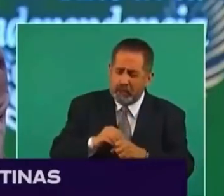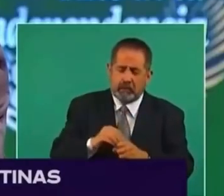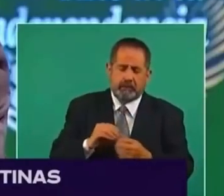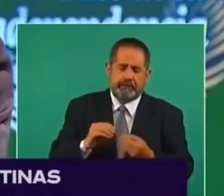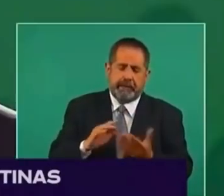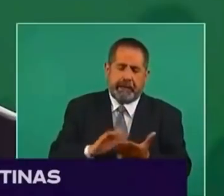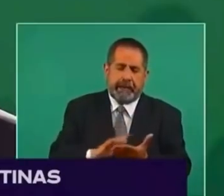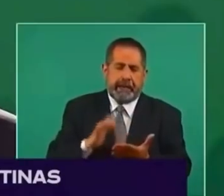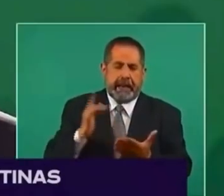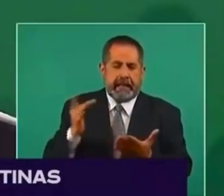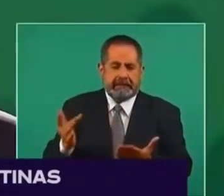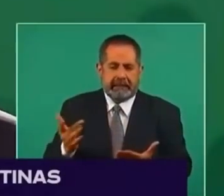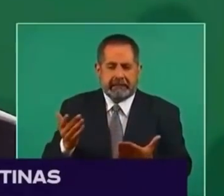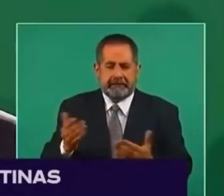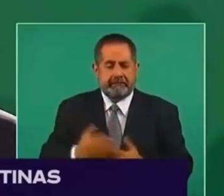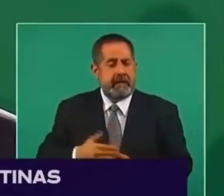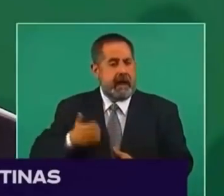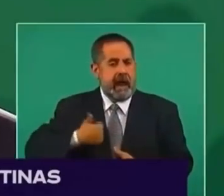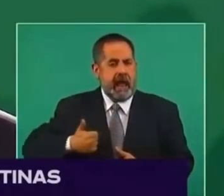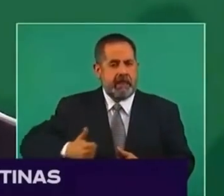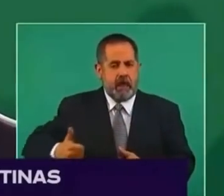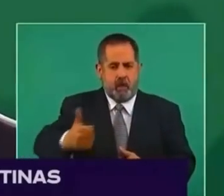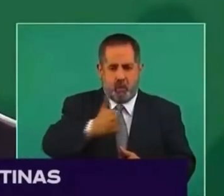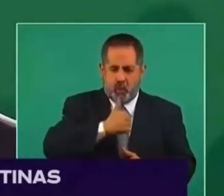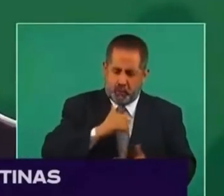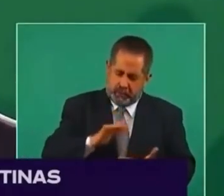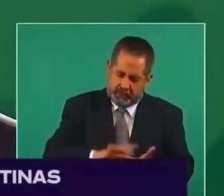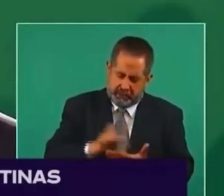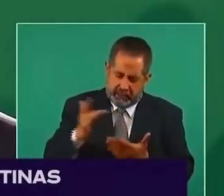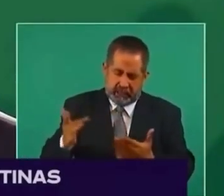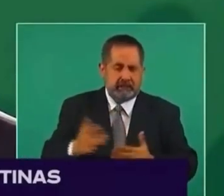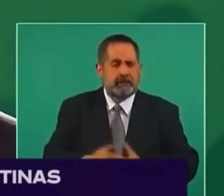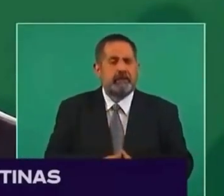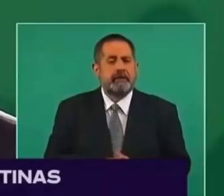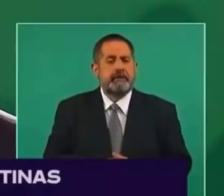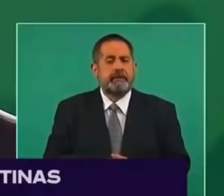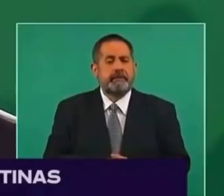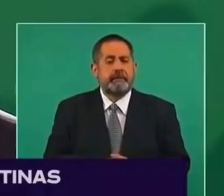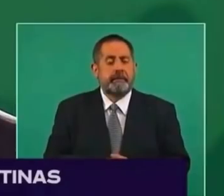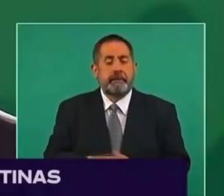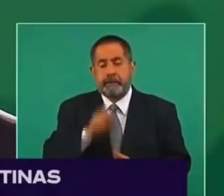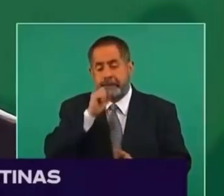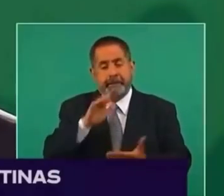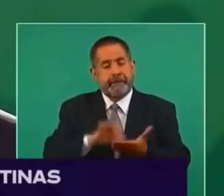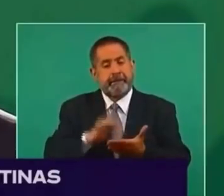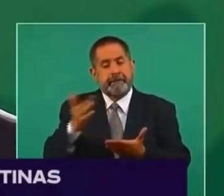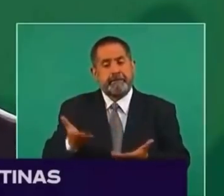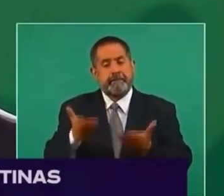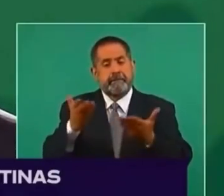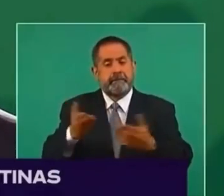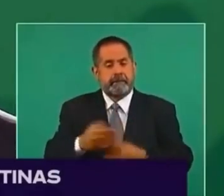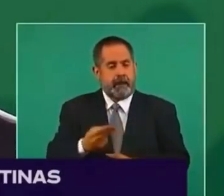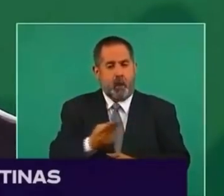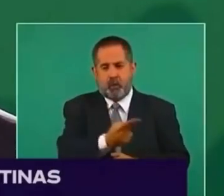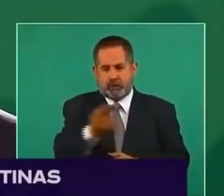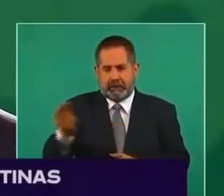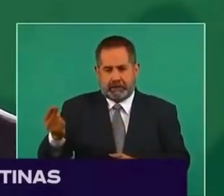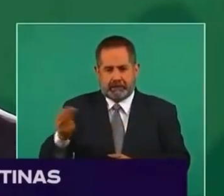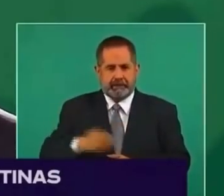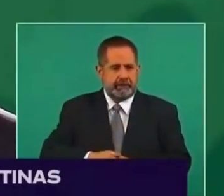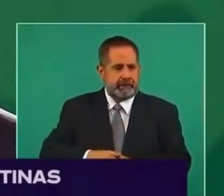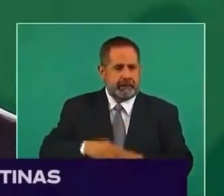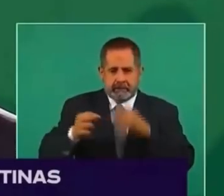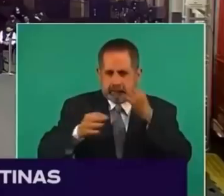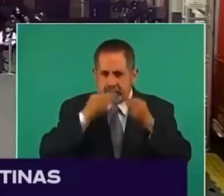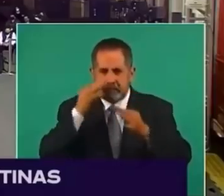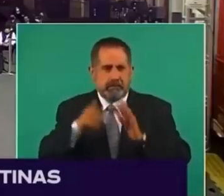presidente de la República, han tomado, las decisiones que ellos tomaron. Entonces, cerrar lo que llama